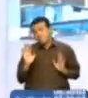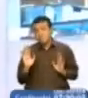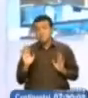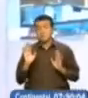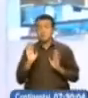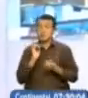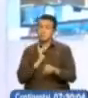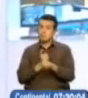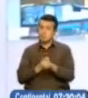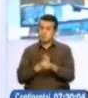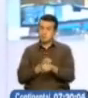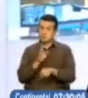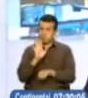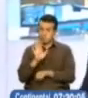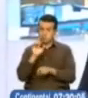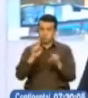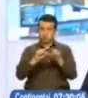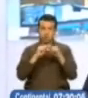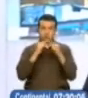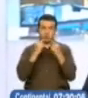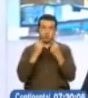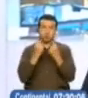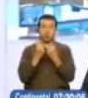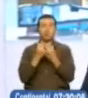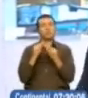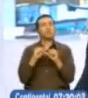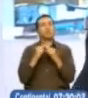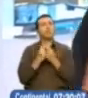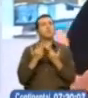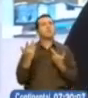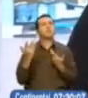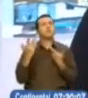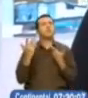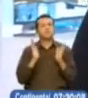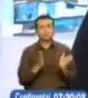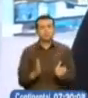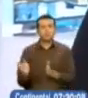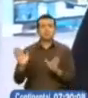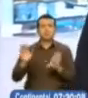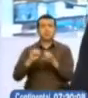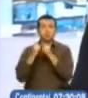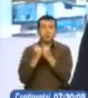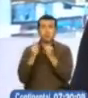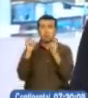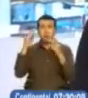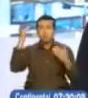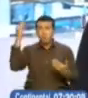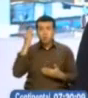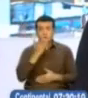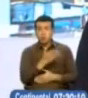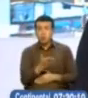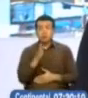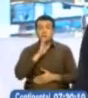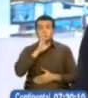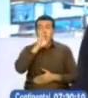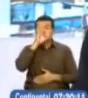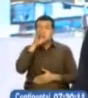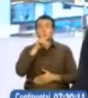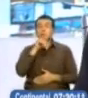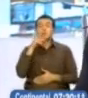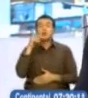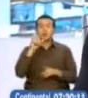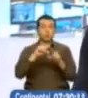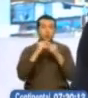una particularidad, por otro lado, ¿no? Las organizaciones, digamos, el modo de organización de la sociedad en el plano político ha estado predominantemente vinculado